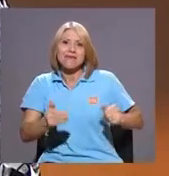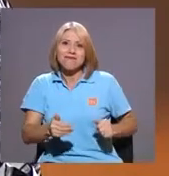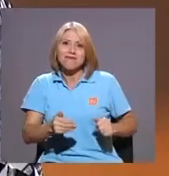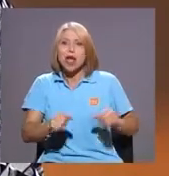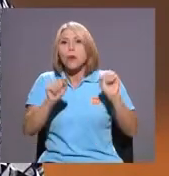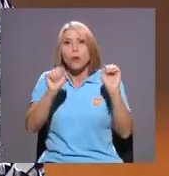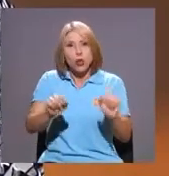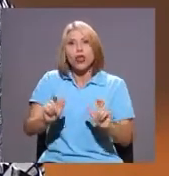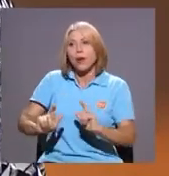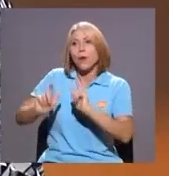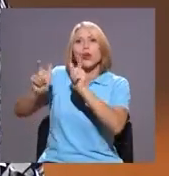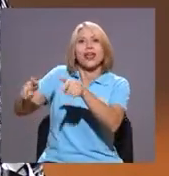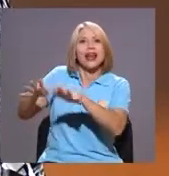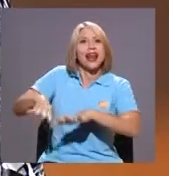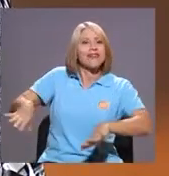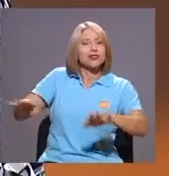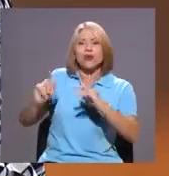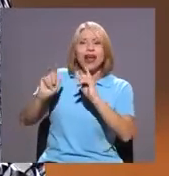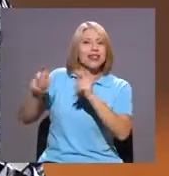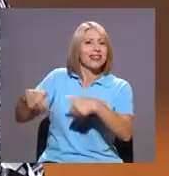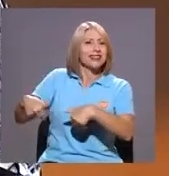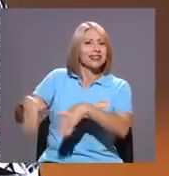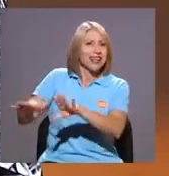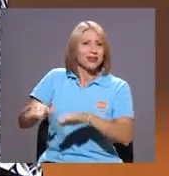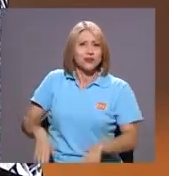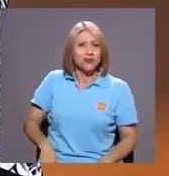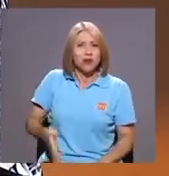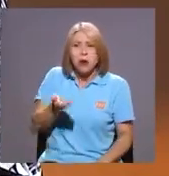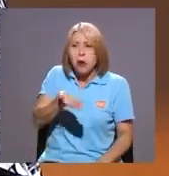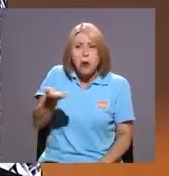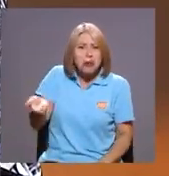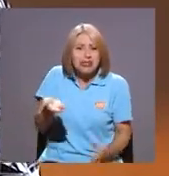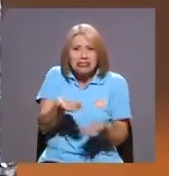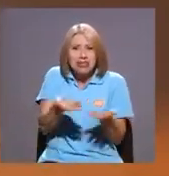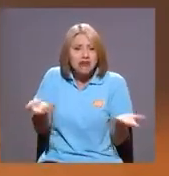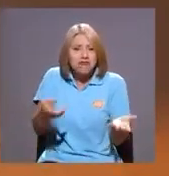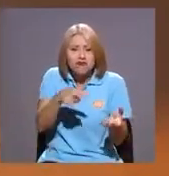a la basura. Son desecho, misceláneos.